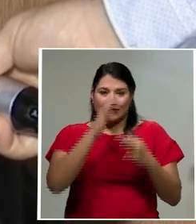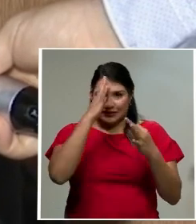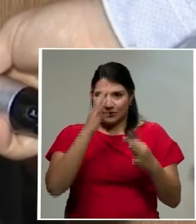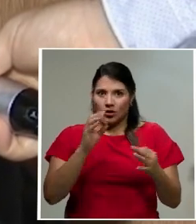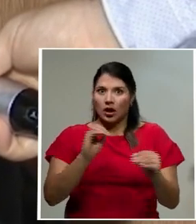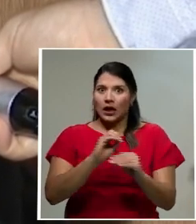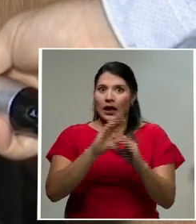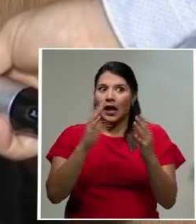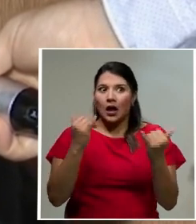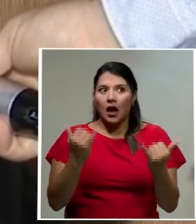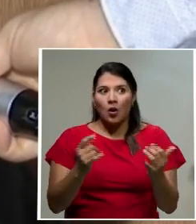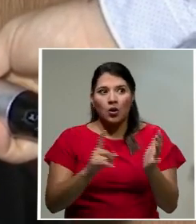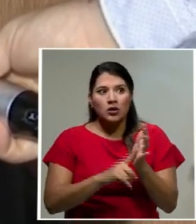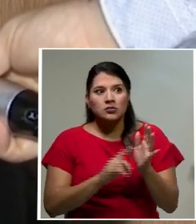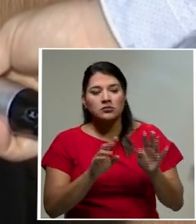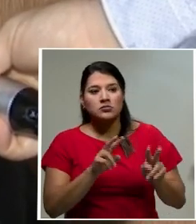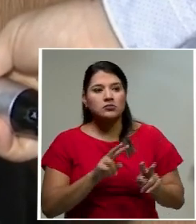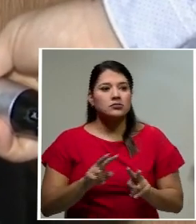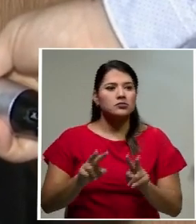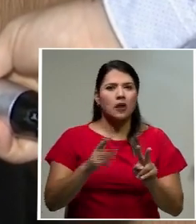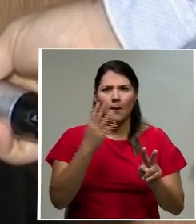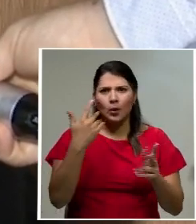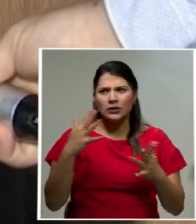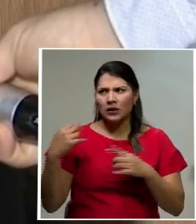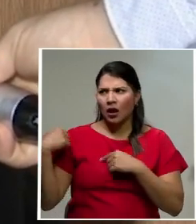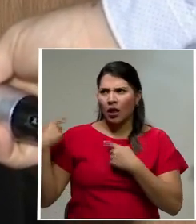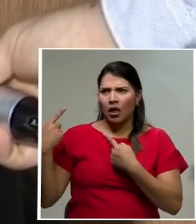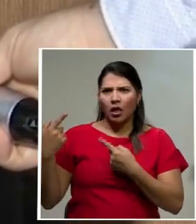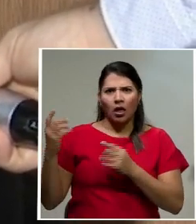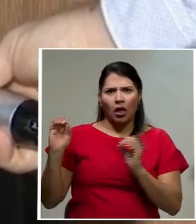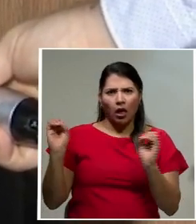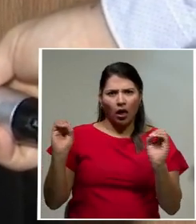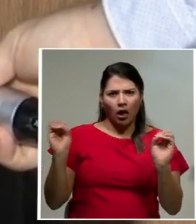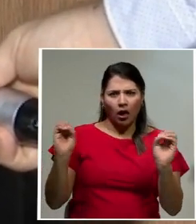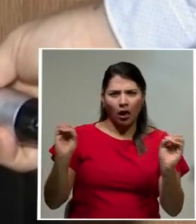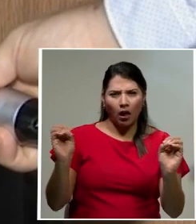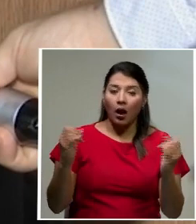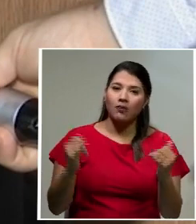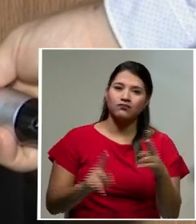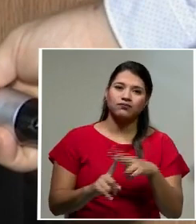las alarmas, porque teníamos ya días que no nos había presentado un caso.